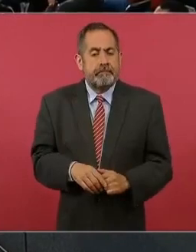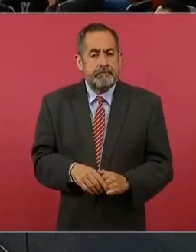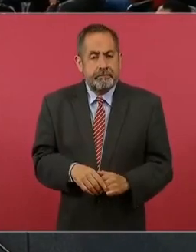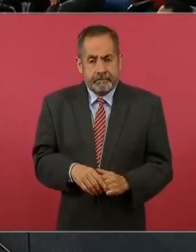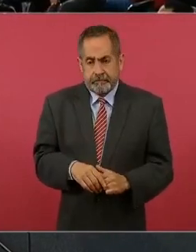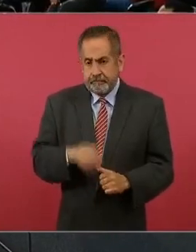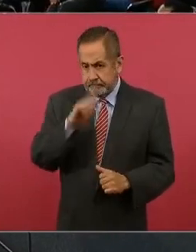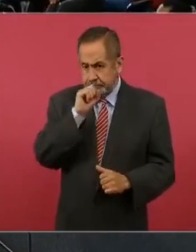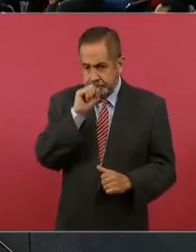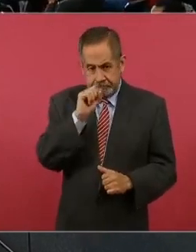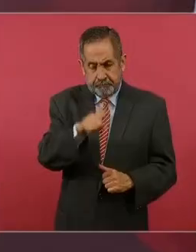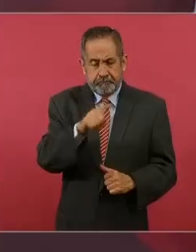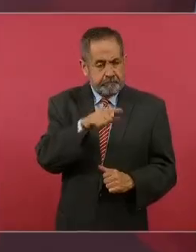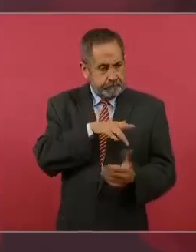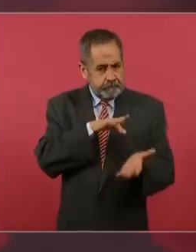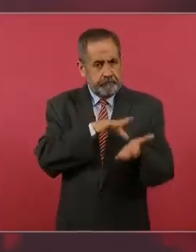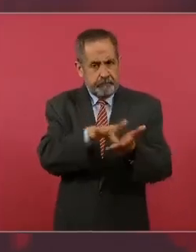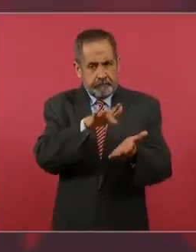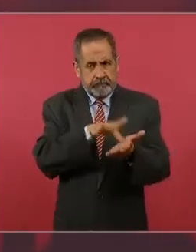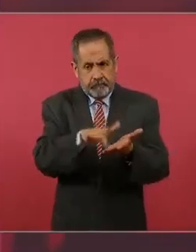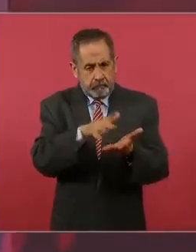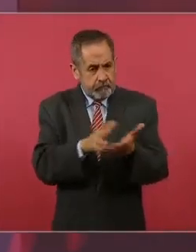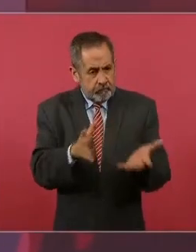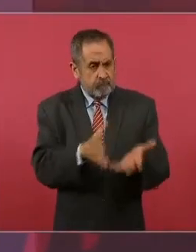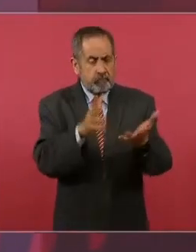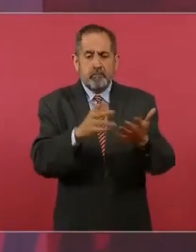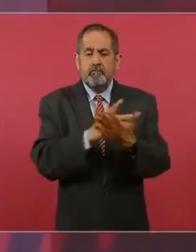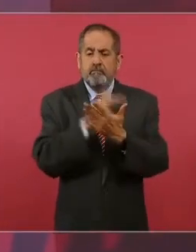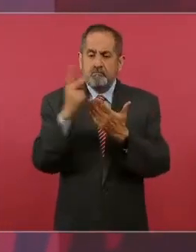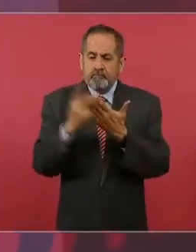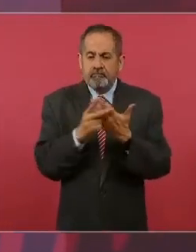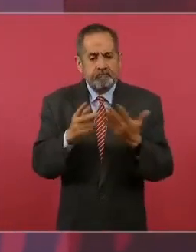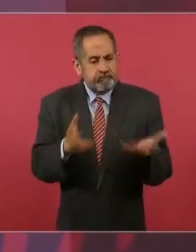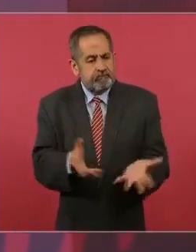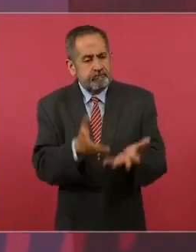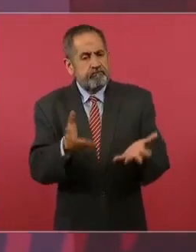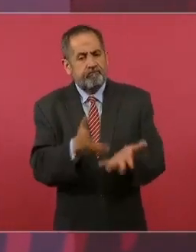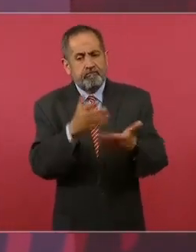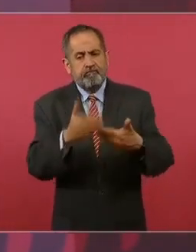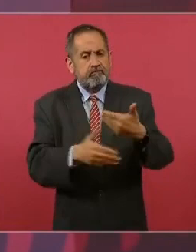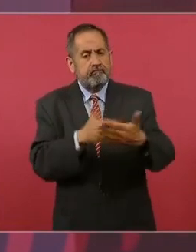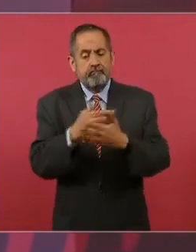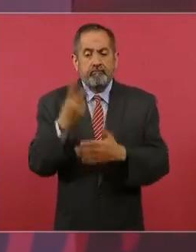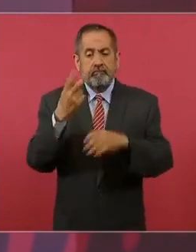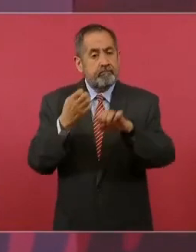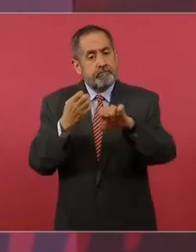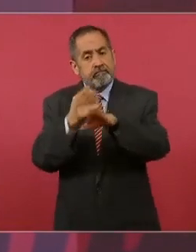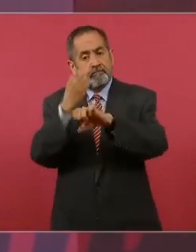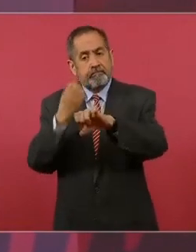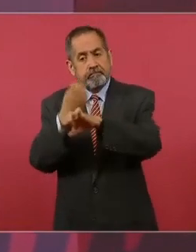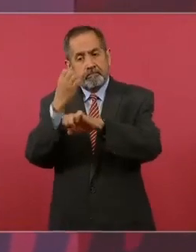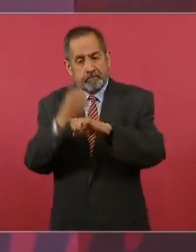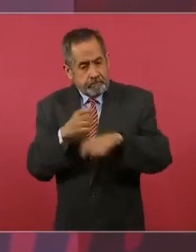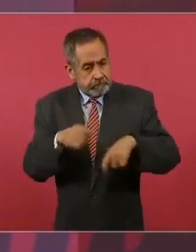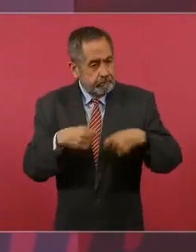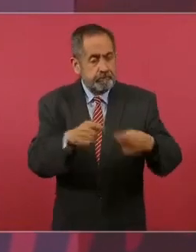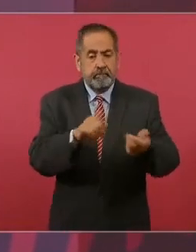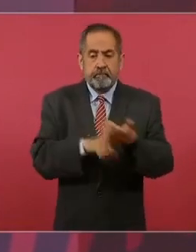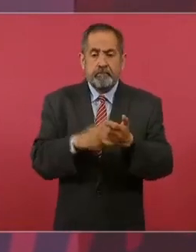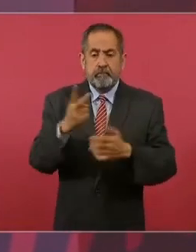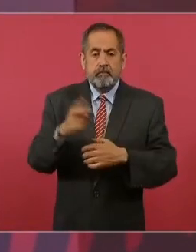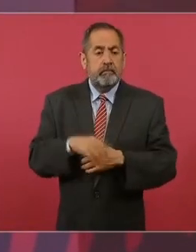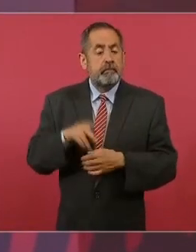hemos estado apoyando con programas de bienestar en los dos estados. En el caso